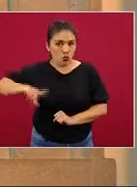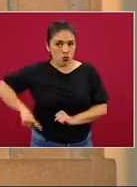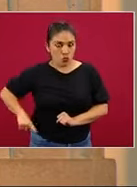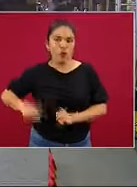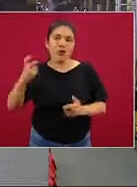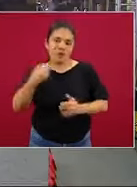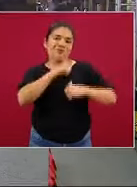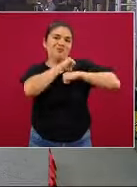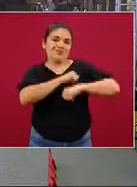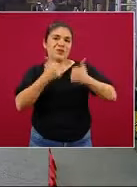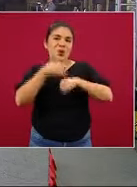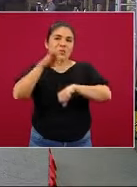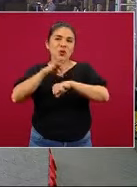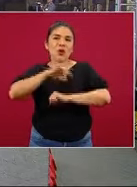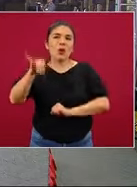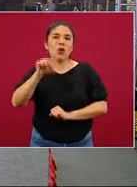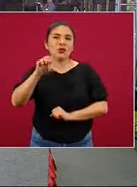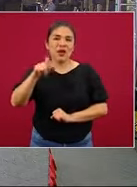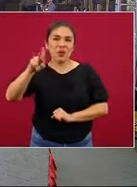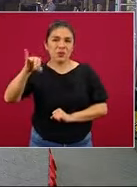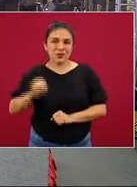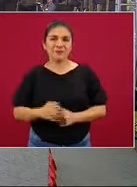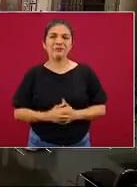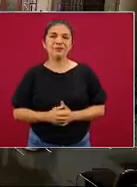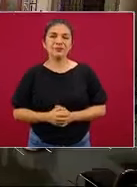José Luis Salomía. La siguiente.